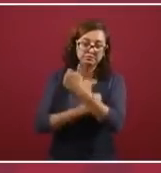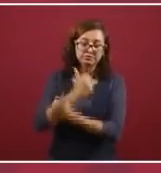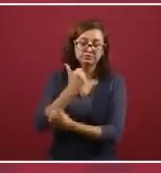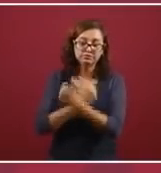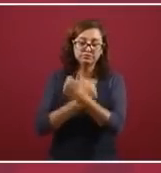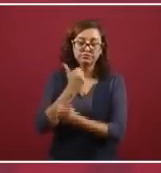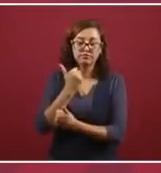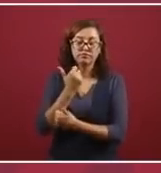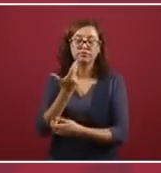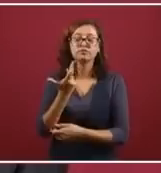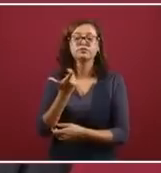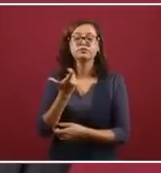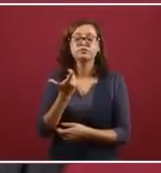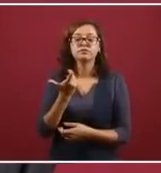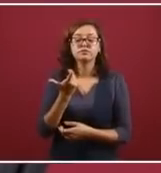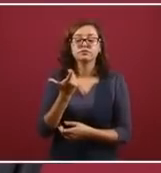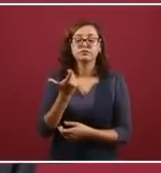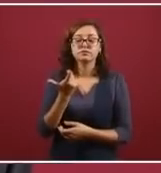también